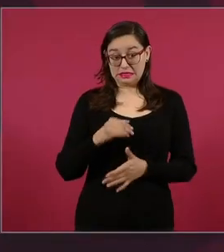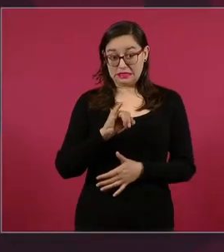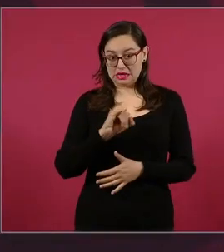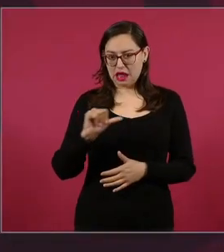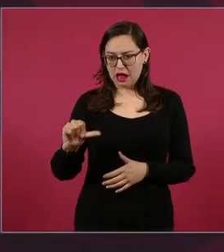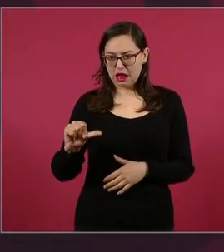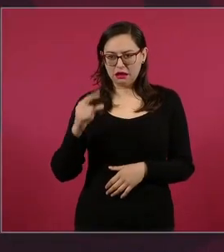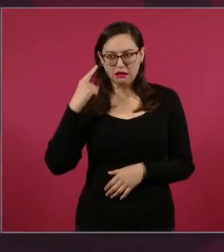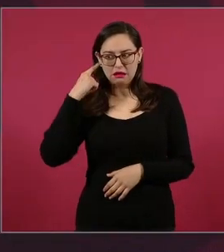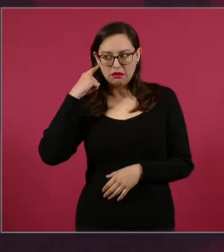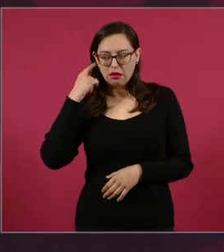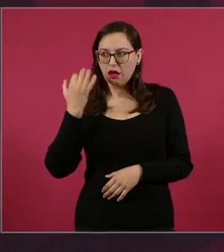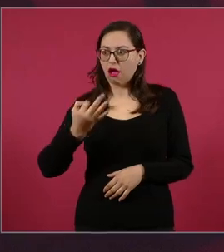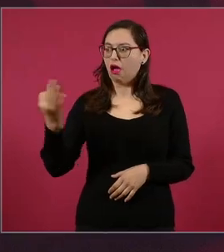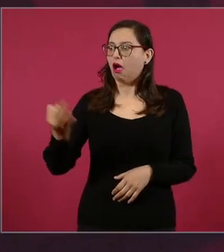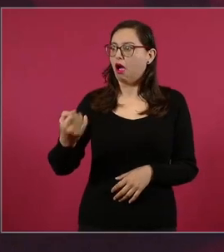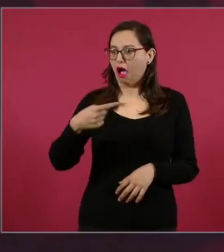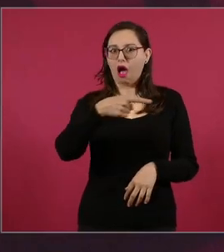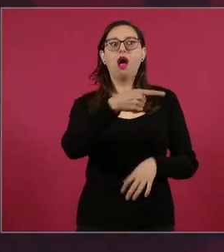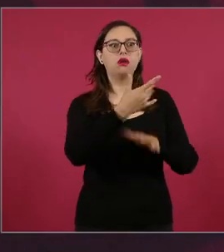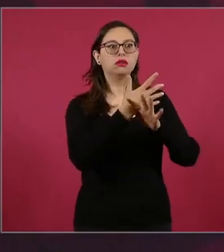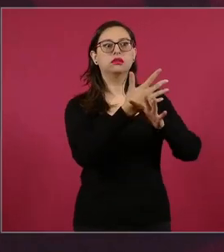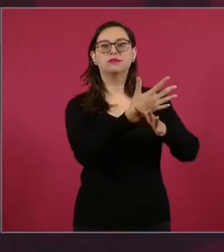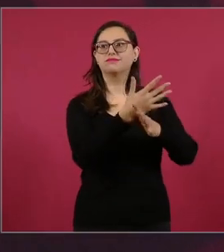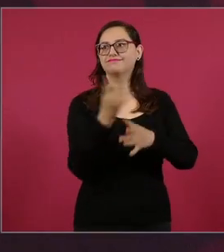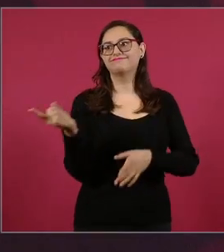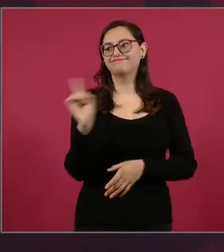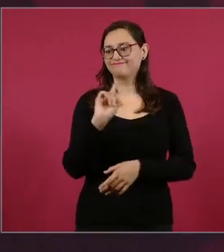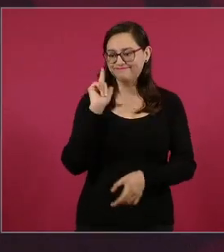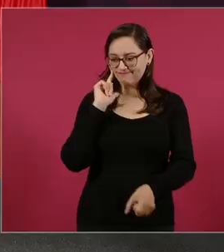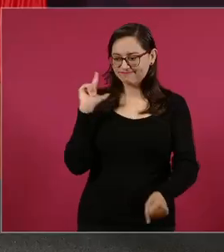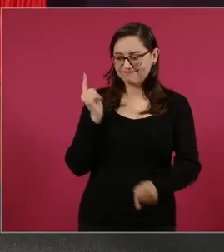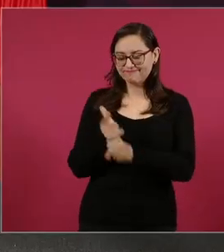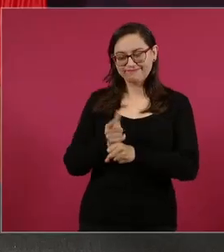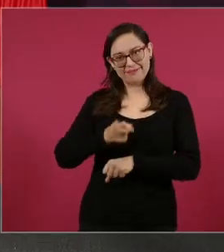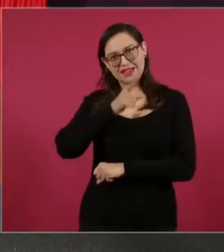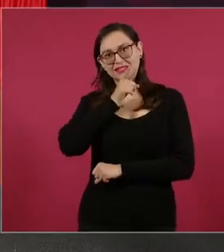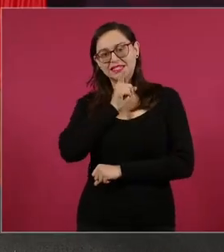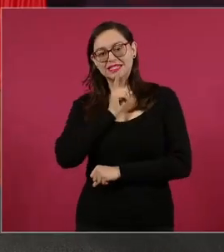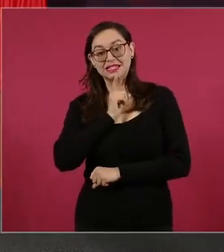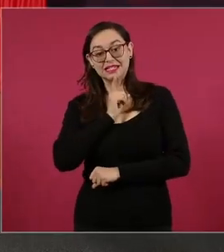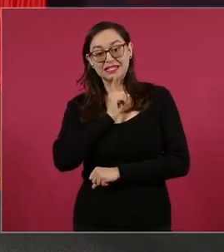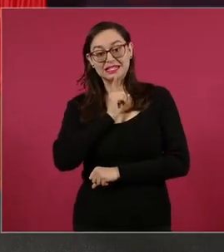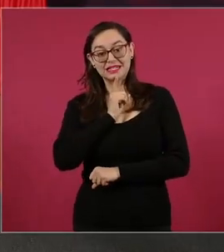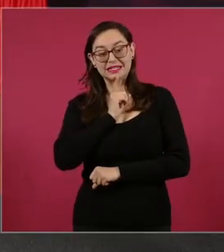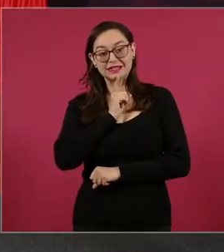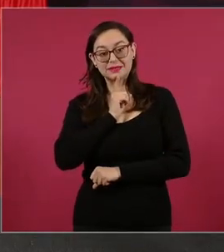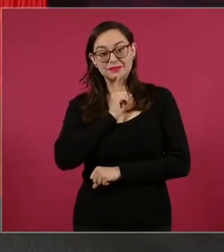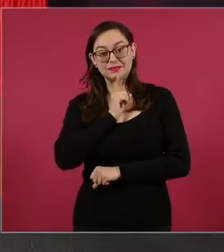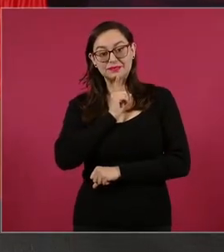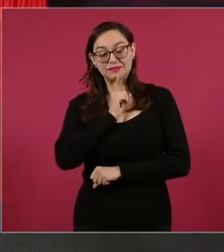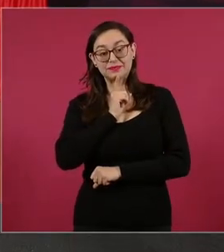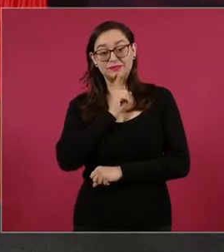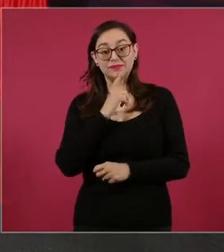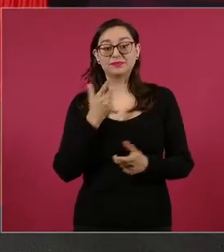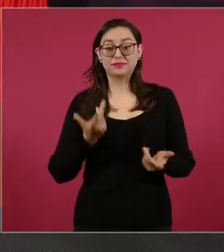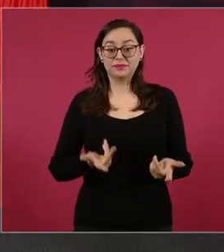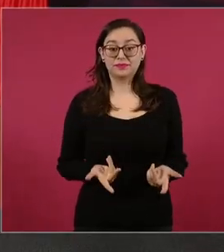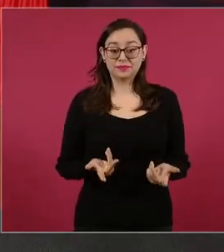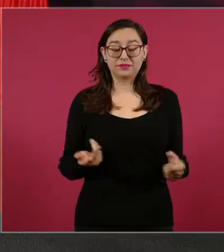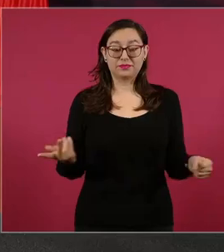Al grado de que nuestros